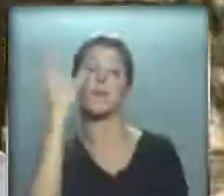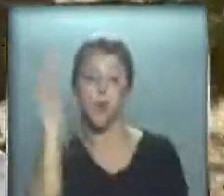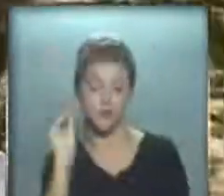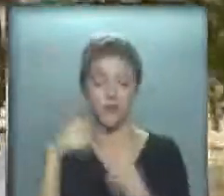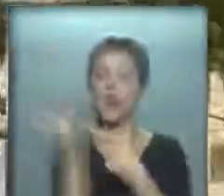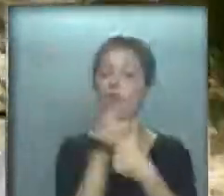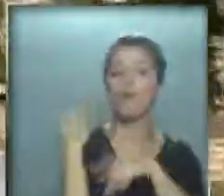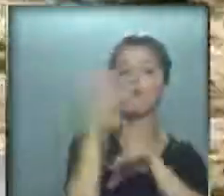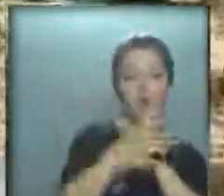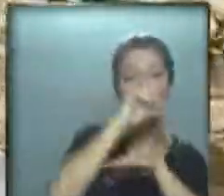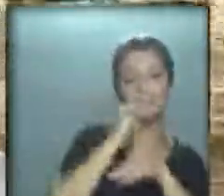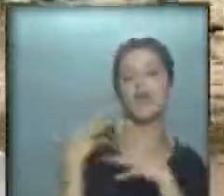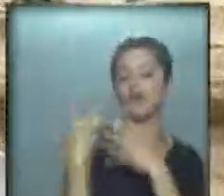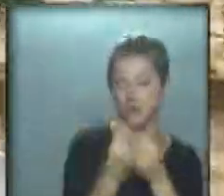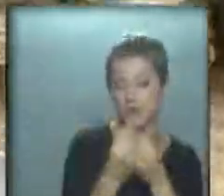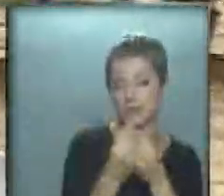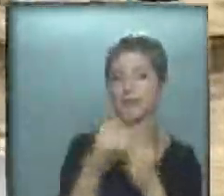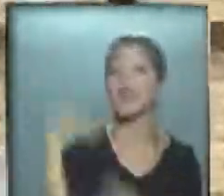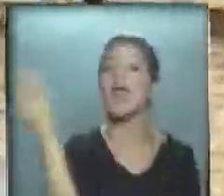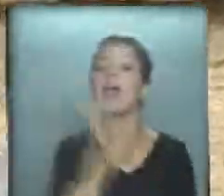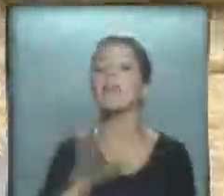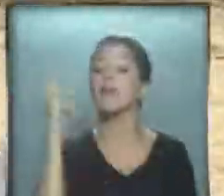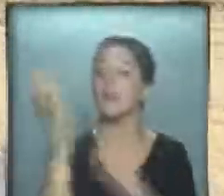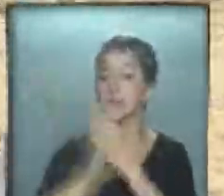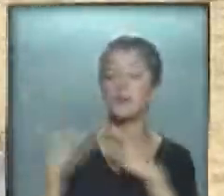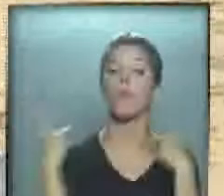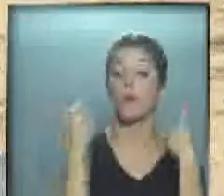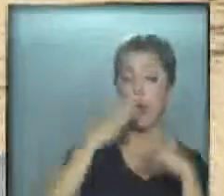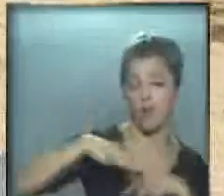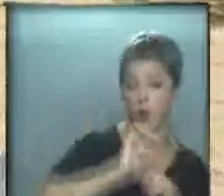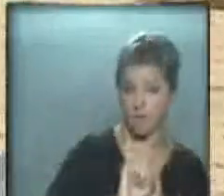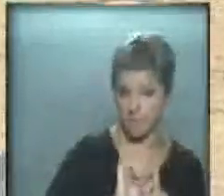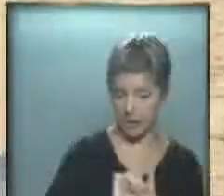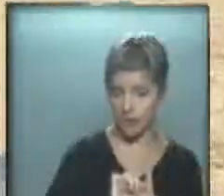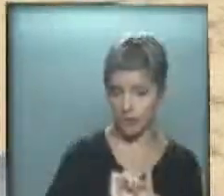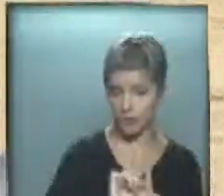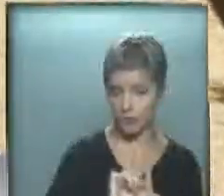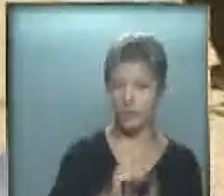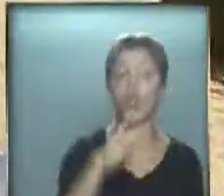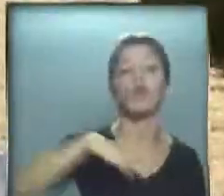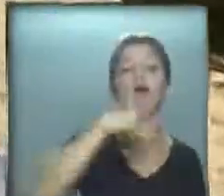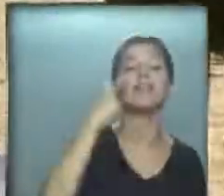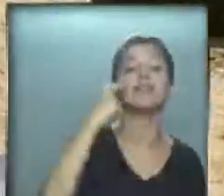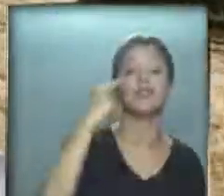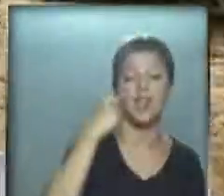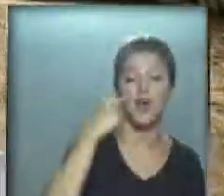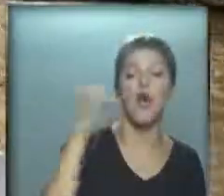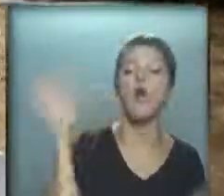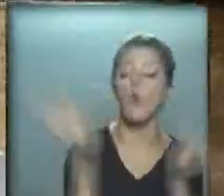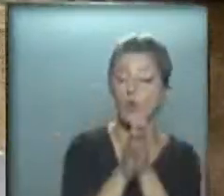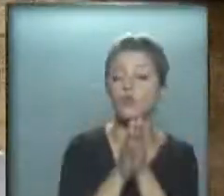la capital correntina. El jefe de gabinete, Jorge Capitanich, viajó a la ciudad correntina de Ituzaingó junto a la ministra de